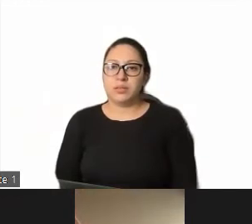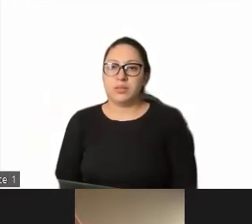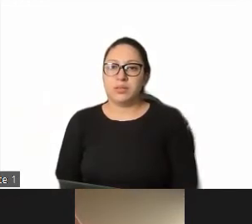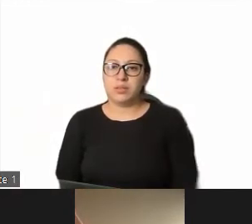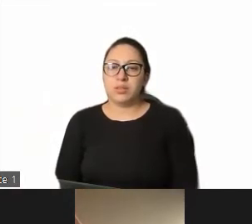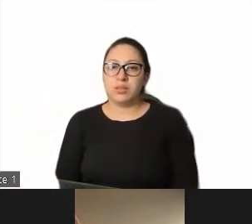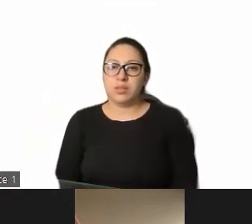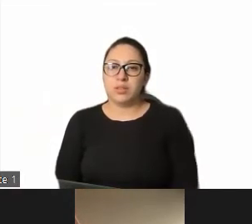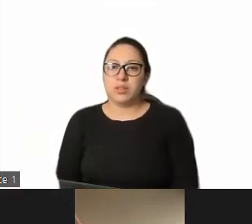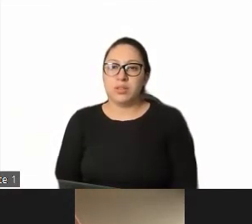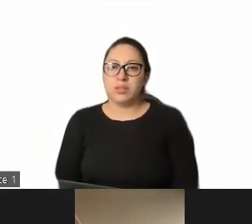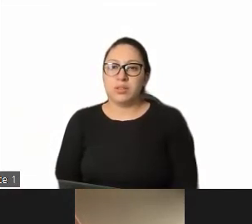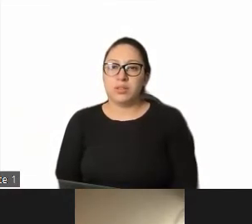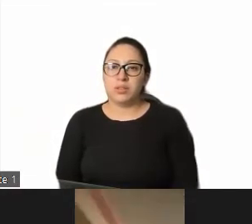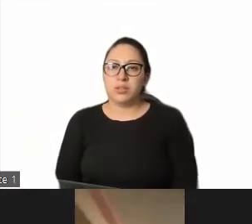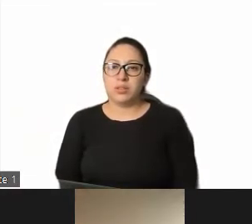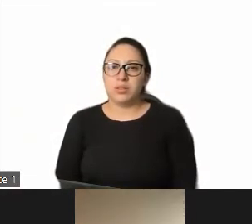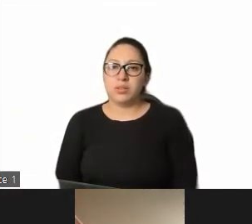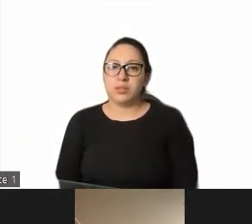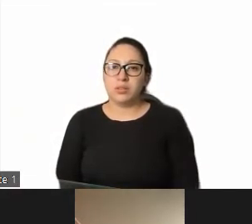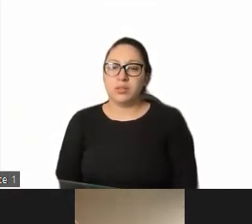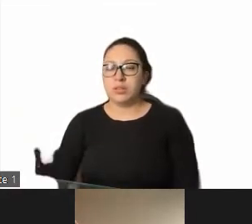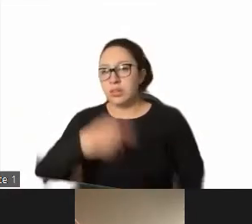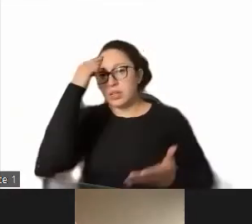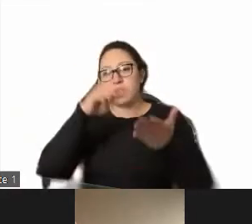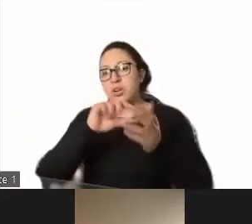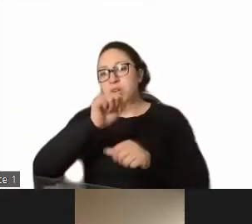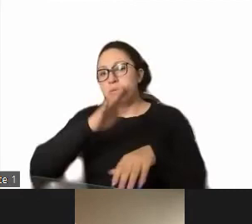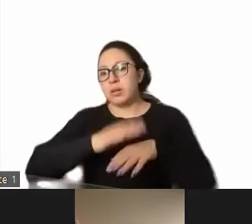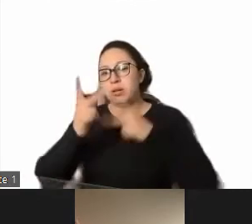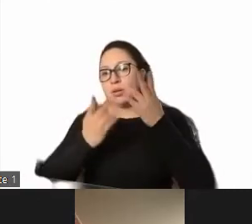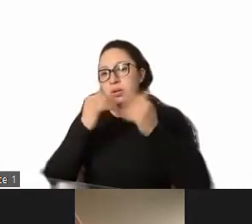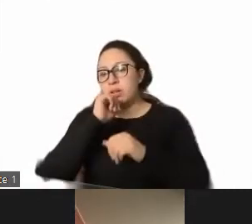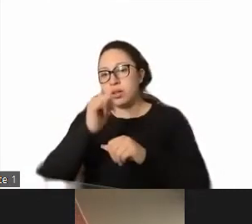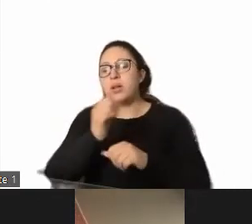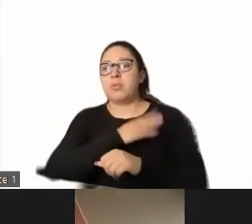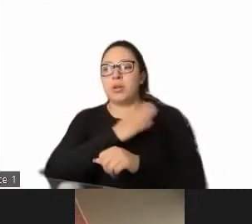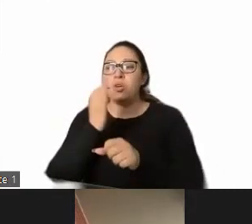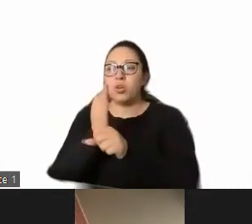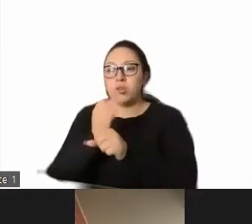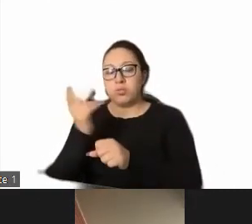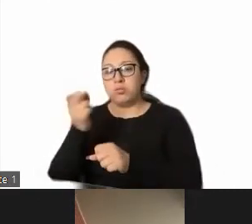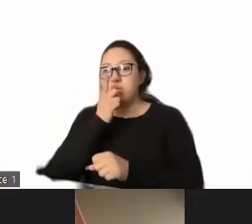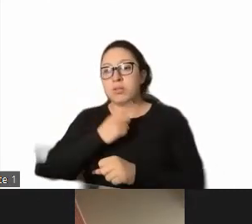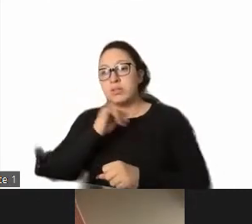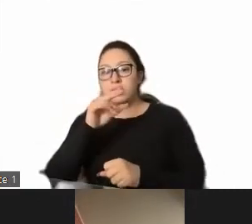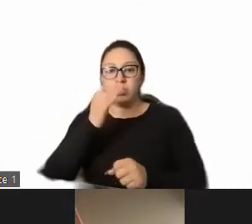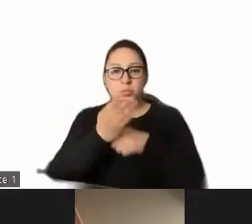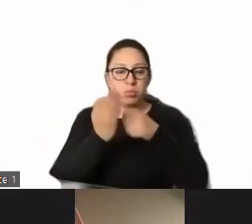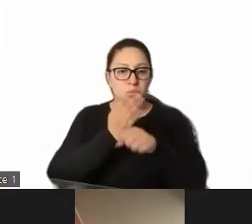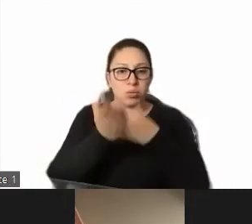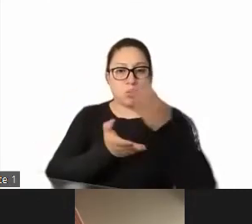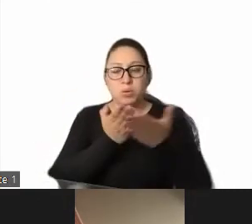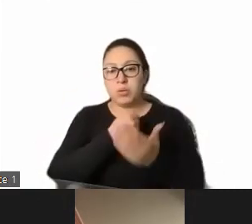Sí, No, al parecer, Ajá, no no, hay comentarios, diputada. Quisiera que lo pusiera a consideración entonces. sí, vamos a